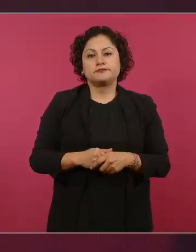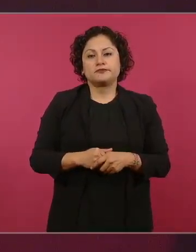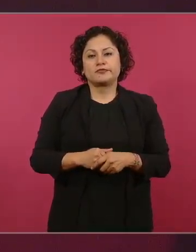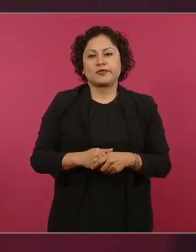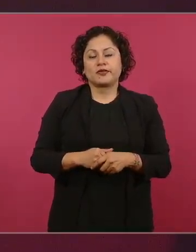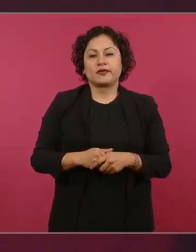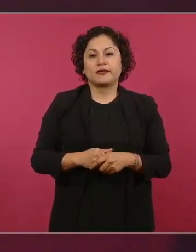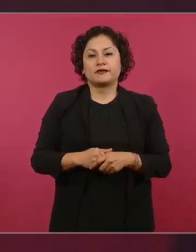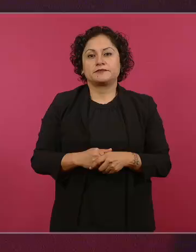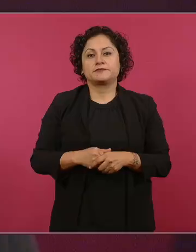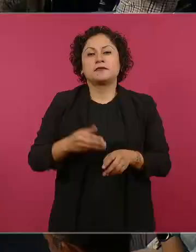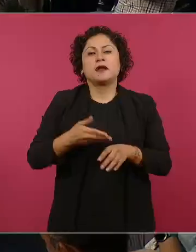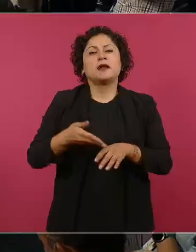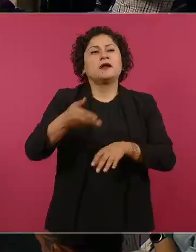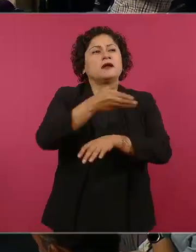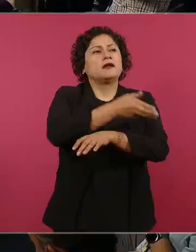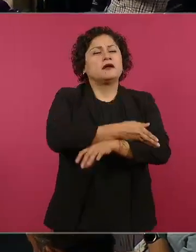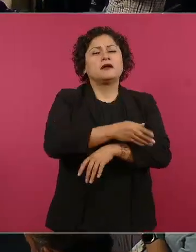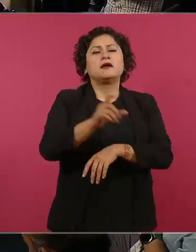Cienfuegos,